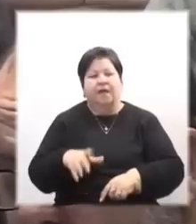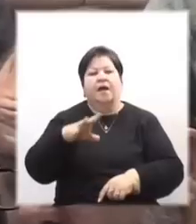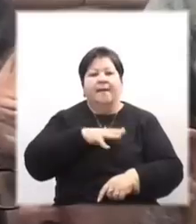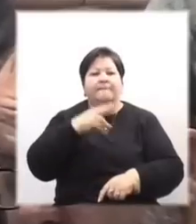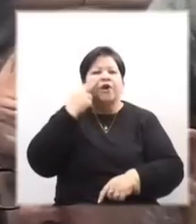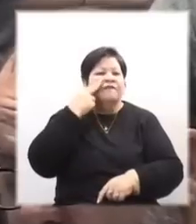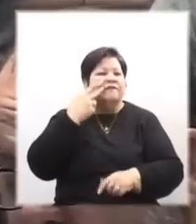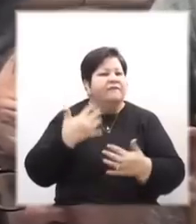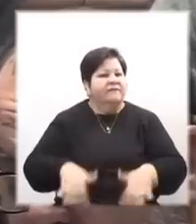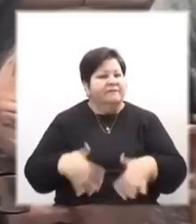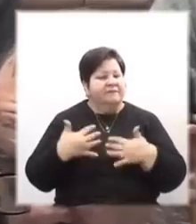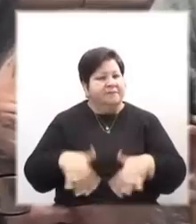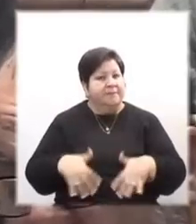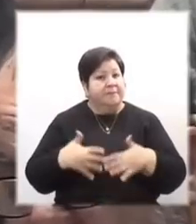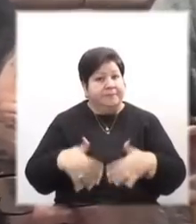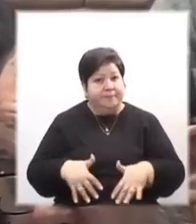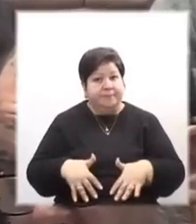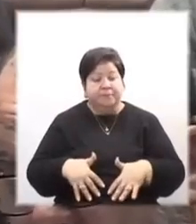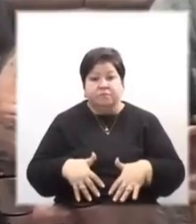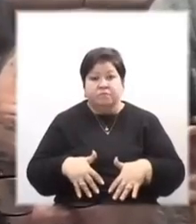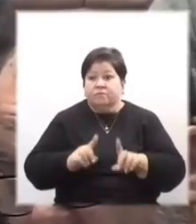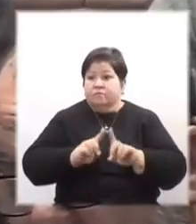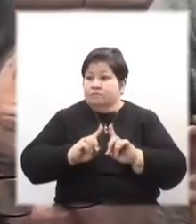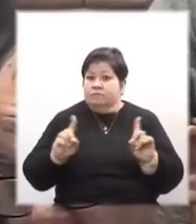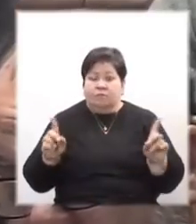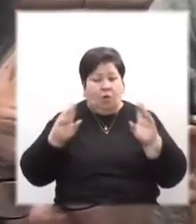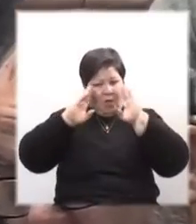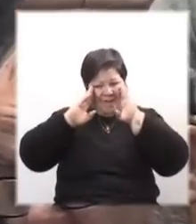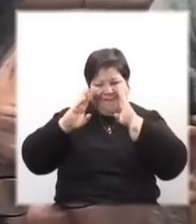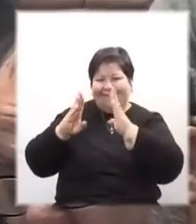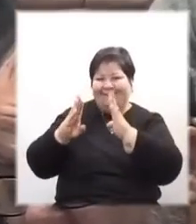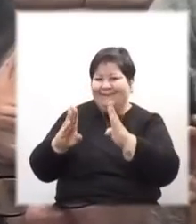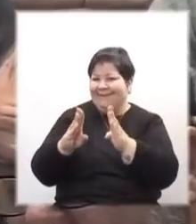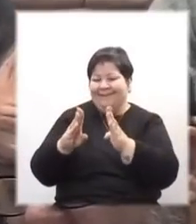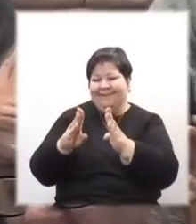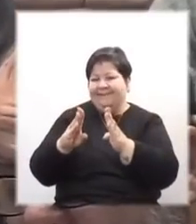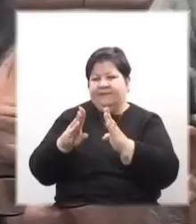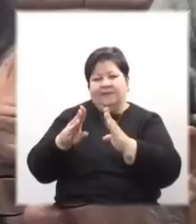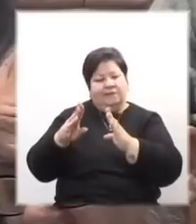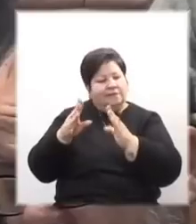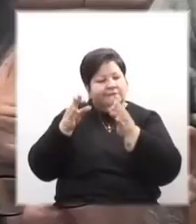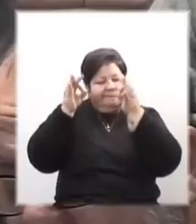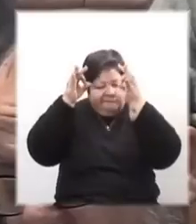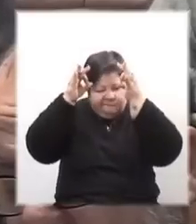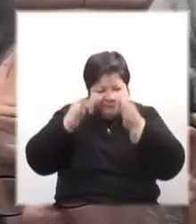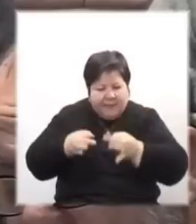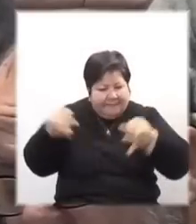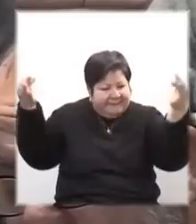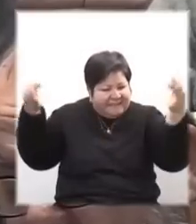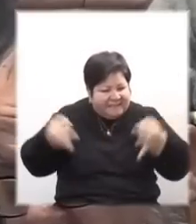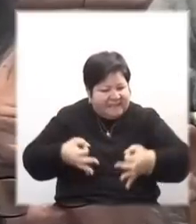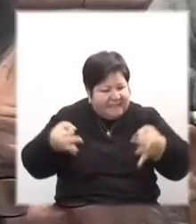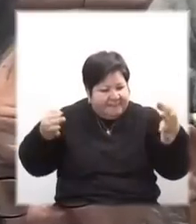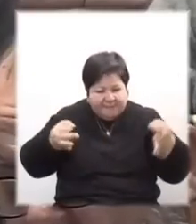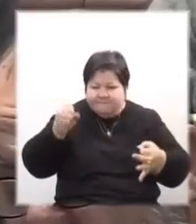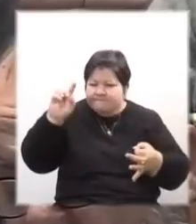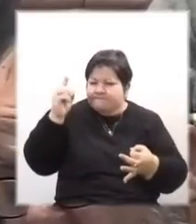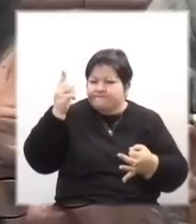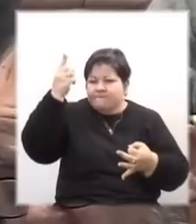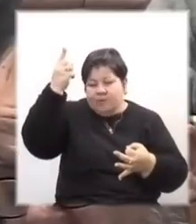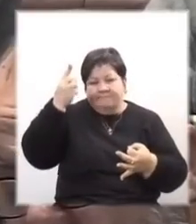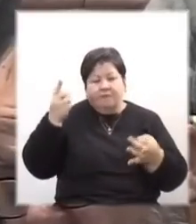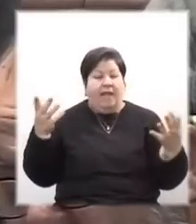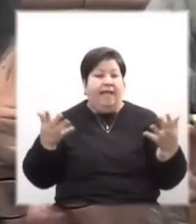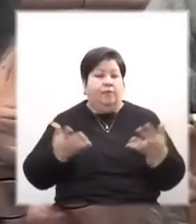problema enorme que no está siendo atendido de manera preferencial, prioritaria y eficaz por parte de la